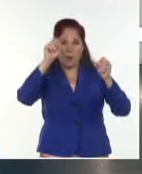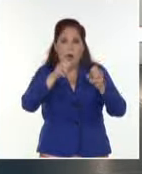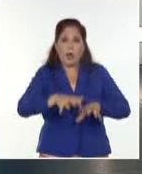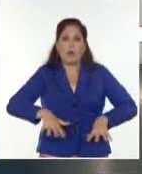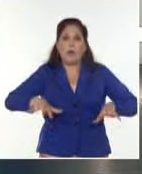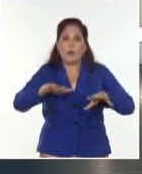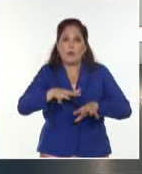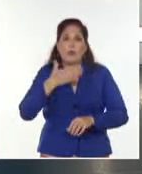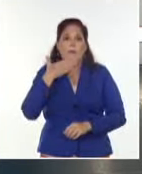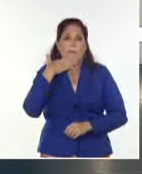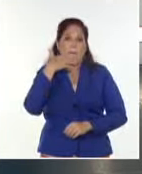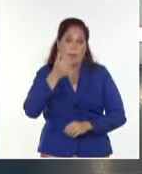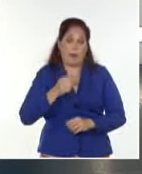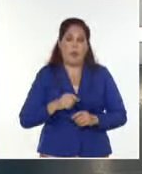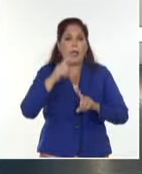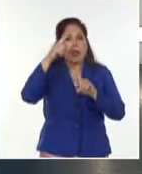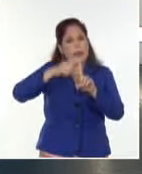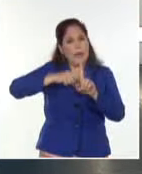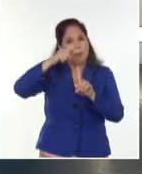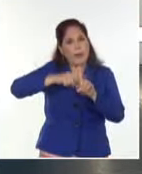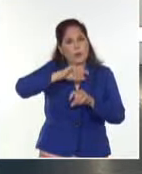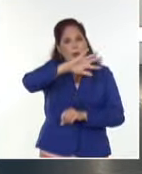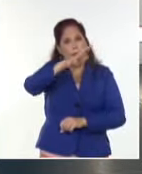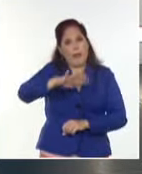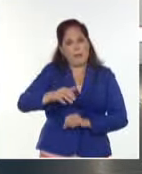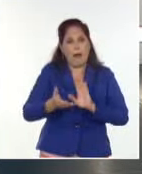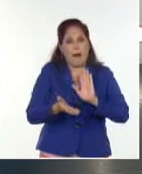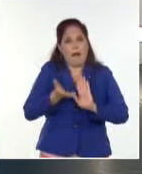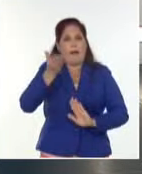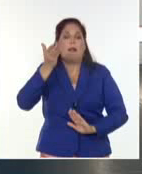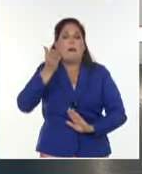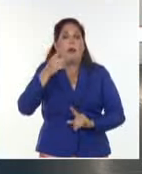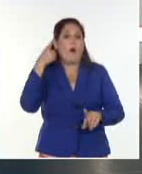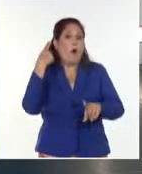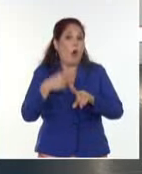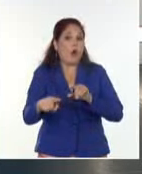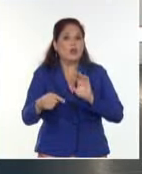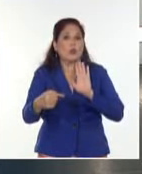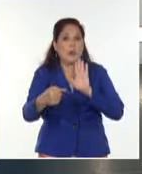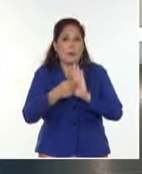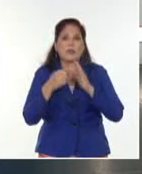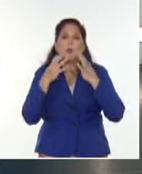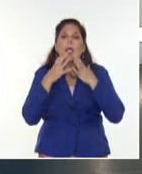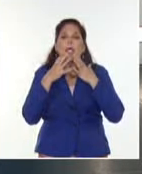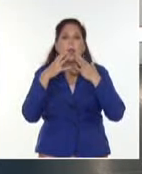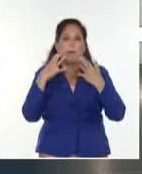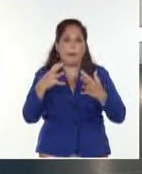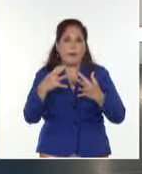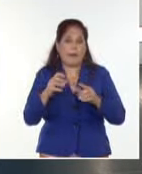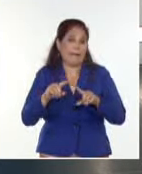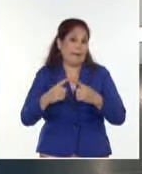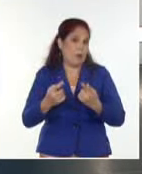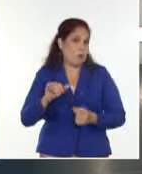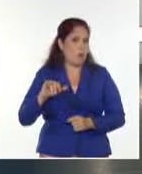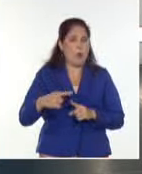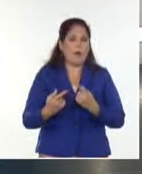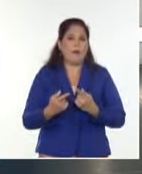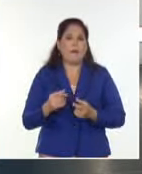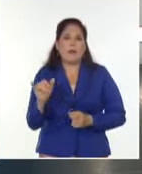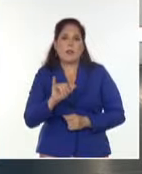muy favorables. La temperatura superficial del mar se ha mostrado elevada, pero hay otro elemento también decisivo, importante a tener en cuenta en la